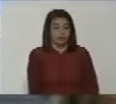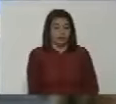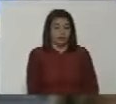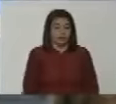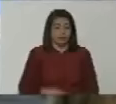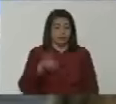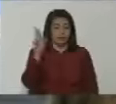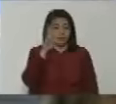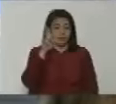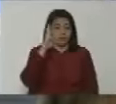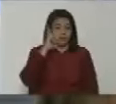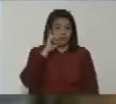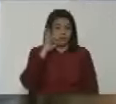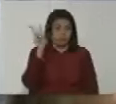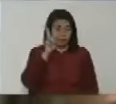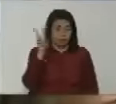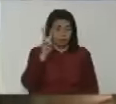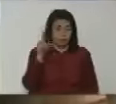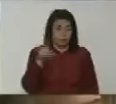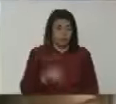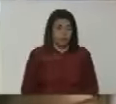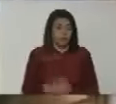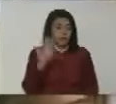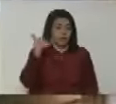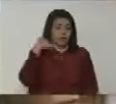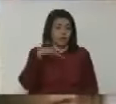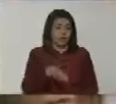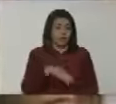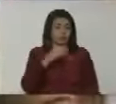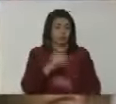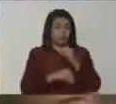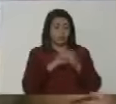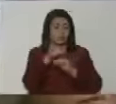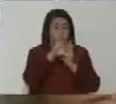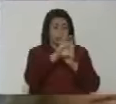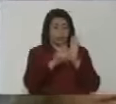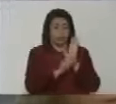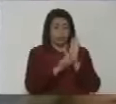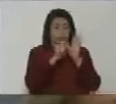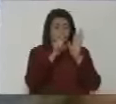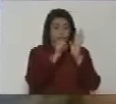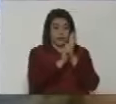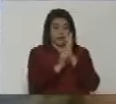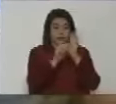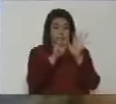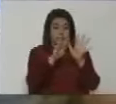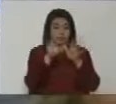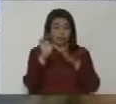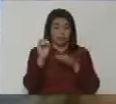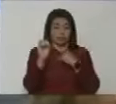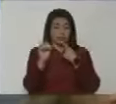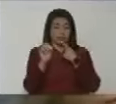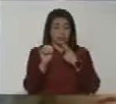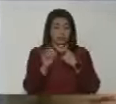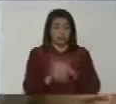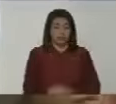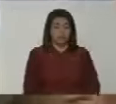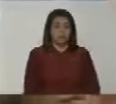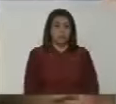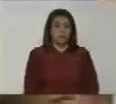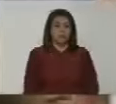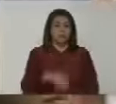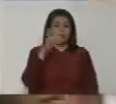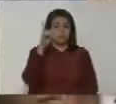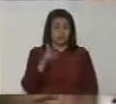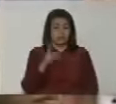La República de Venezuela, aún en su Constitución, su artículo 80, establece que el Estado